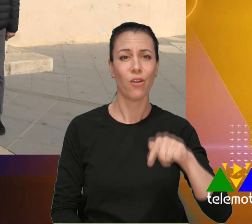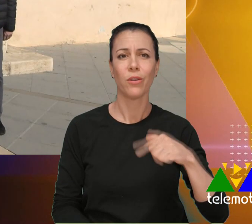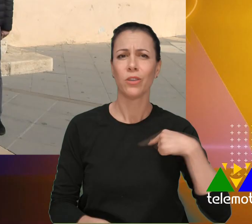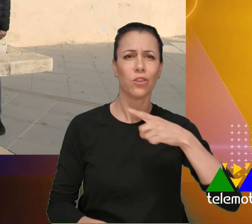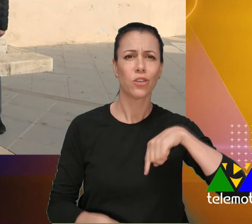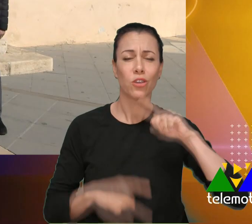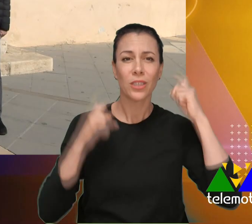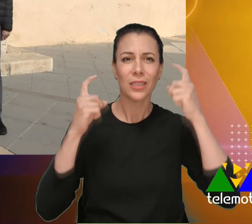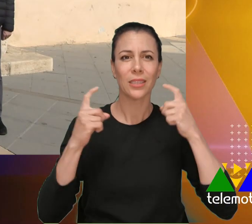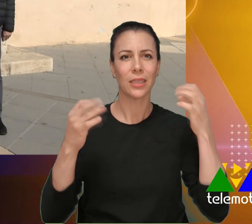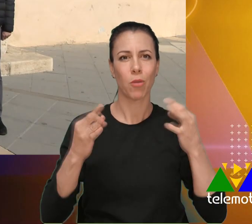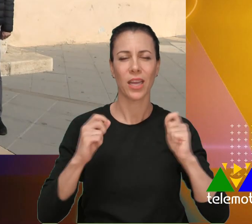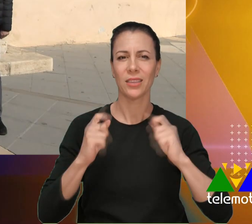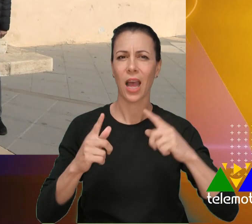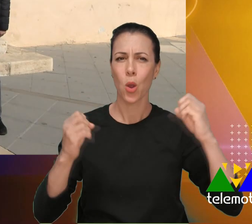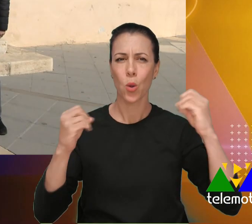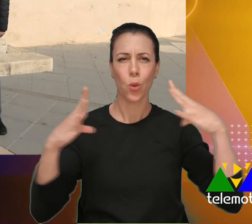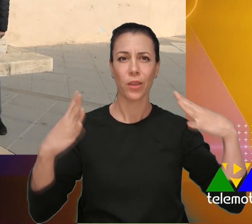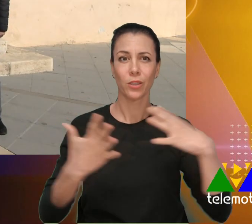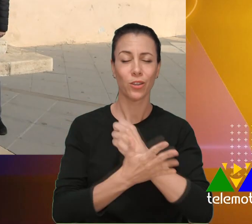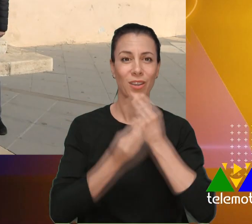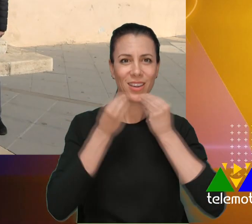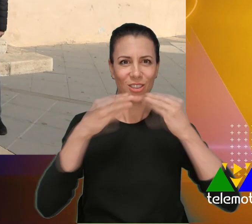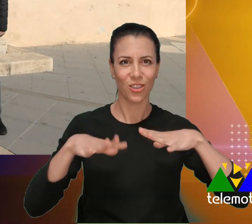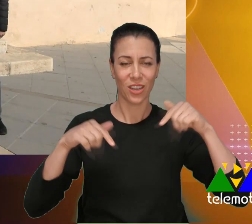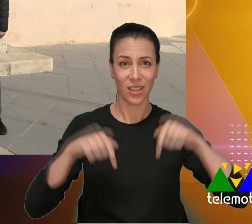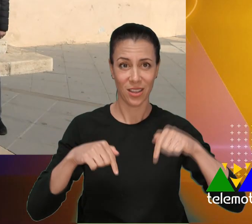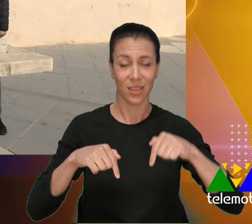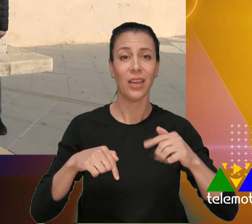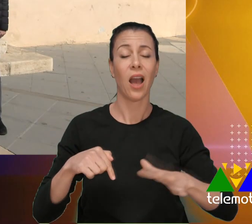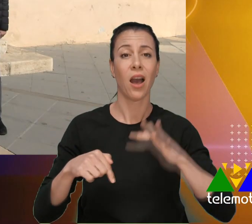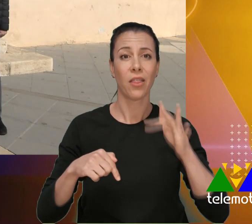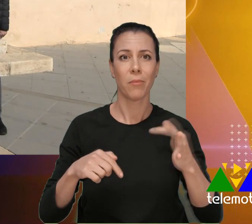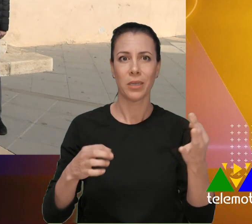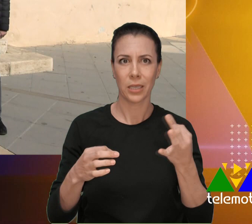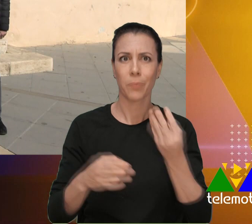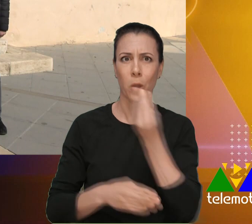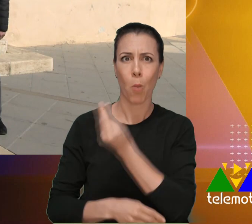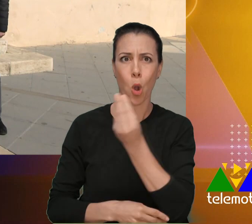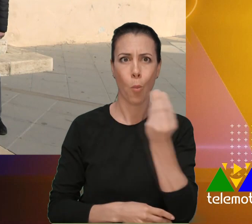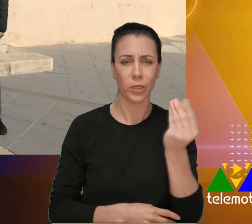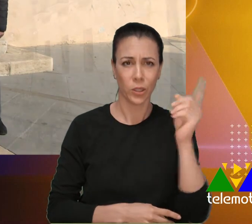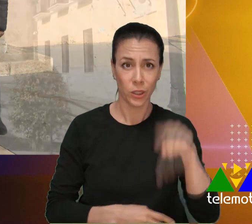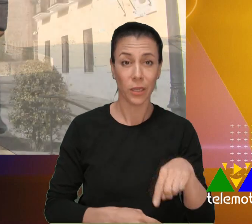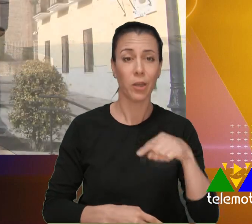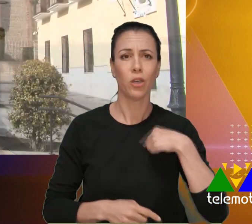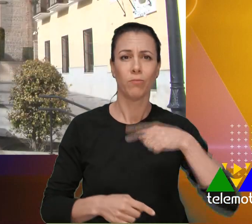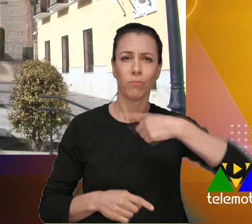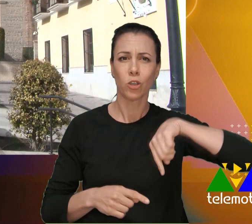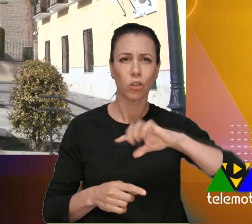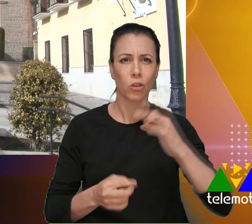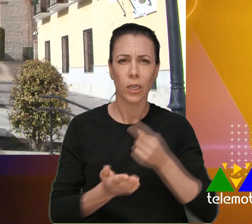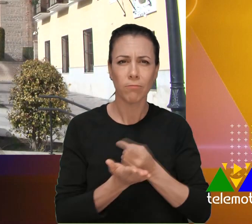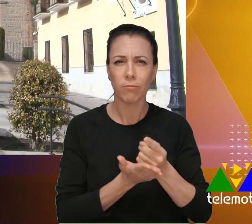pues darle luz a toda la historia de nuestro municipio, precisamente también a través de los monumentos. Hemos recorrido nuestro municipio calle a